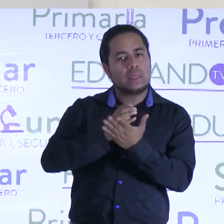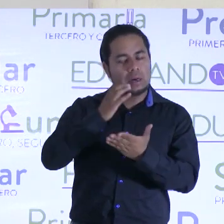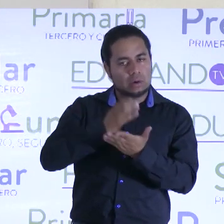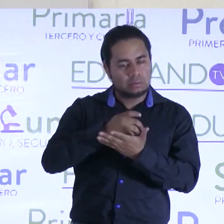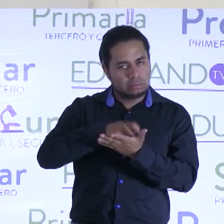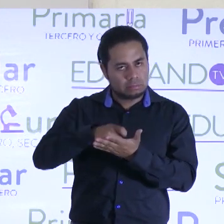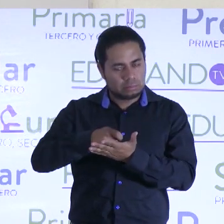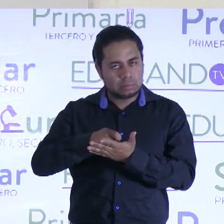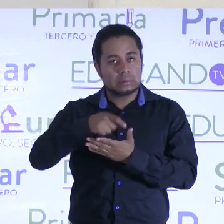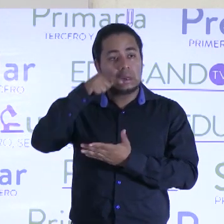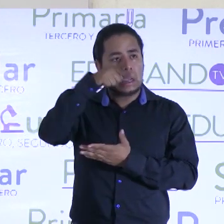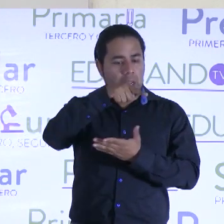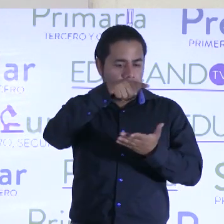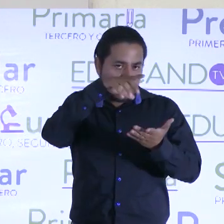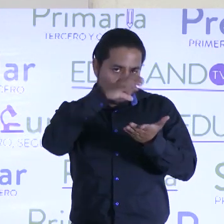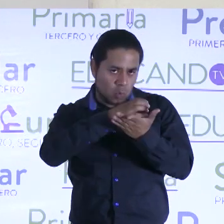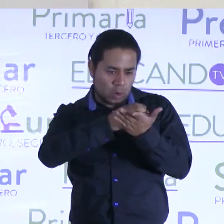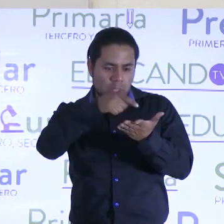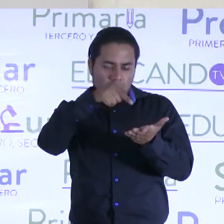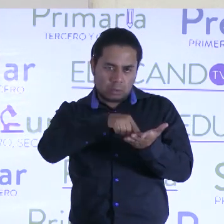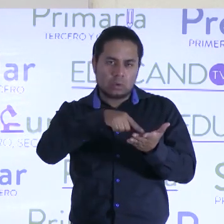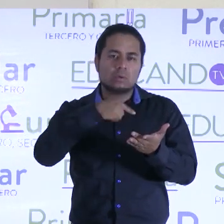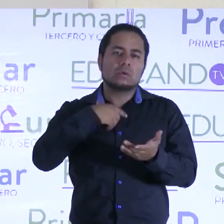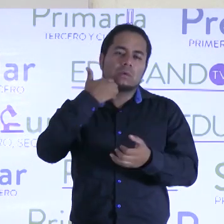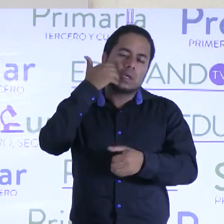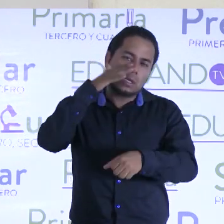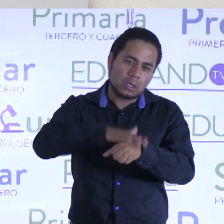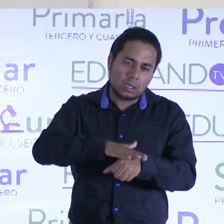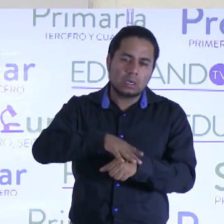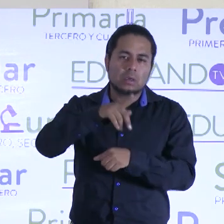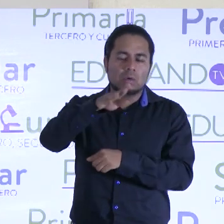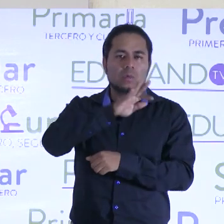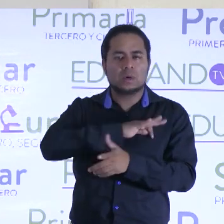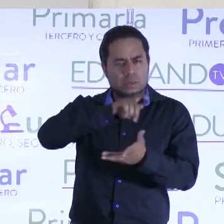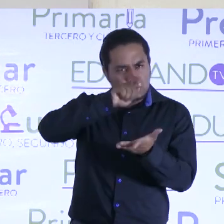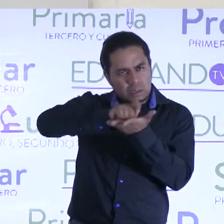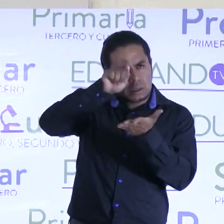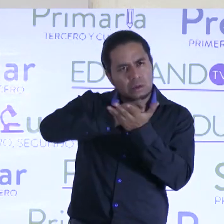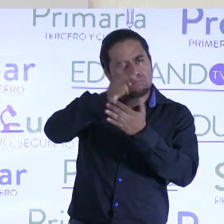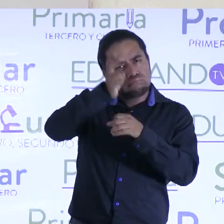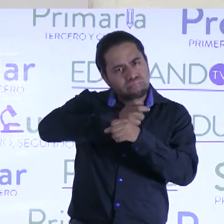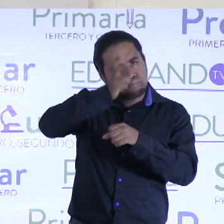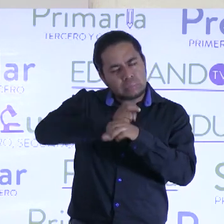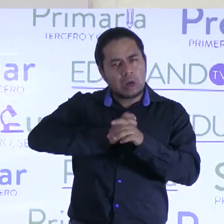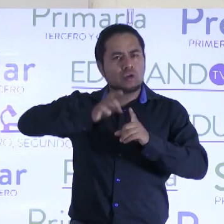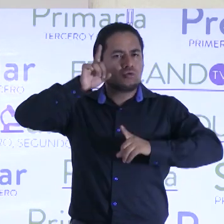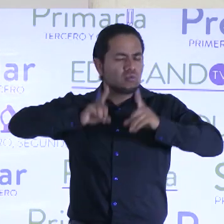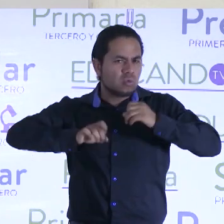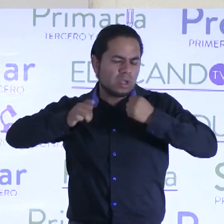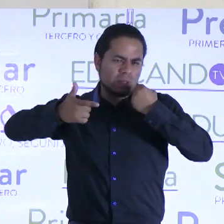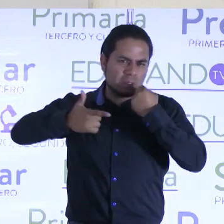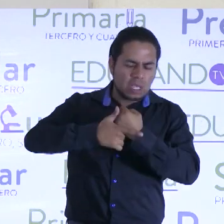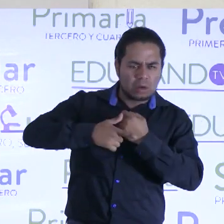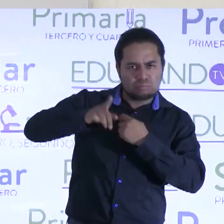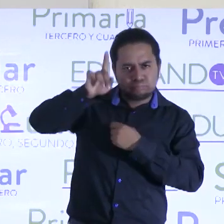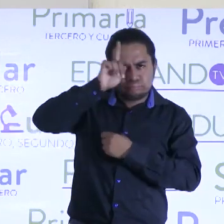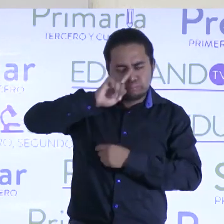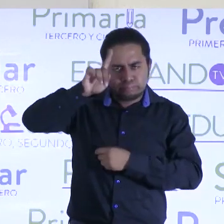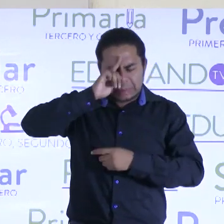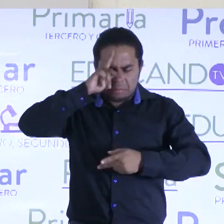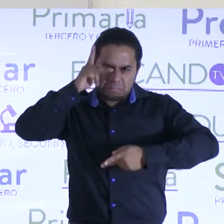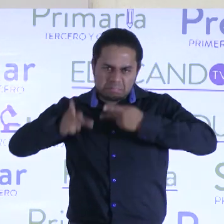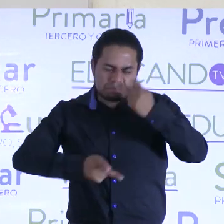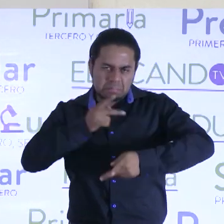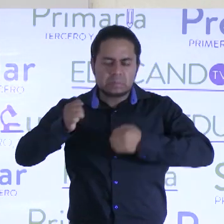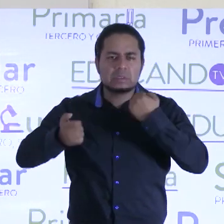y una libreta, en la cual te invito porque ahí vas a poder anotar todas tus dudas,